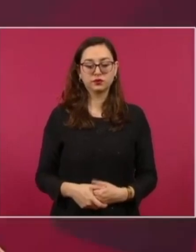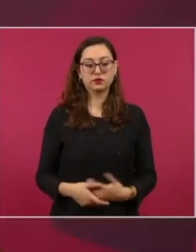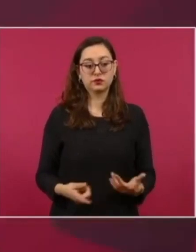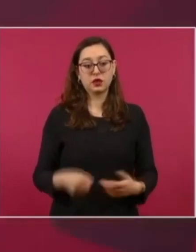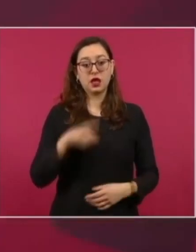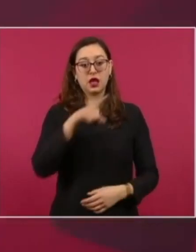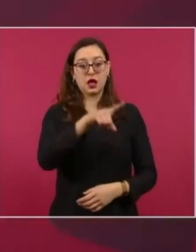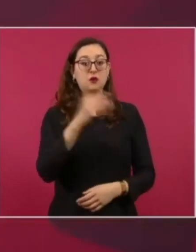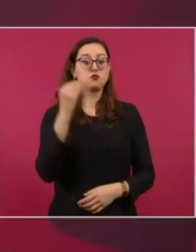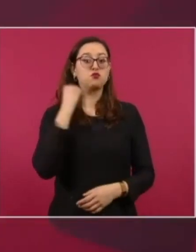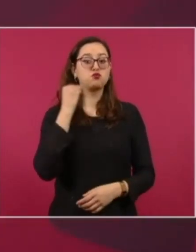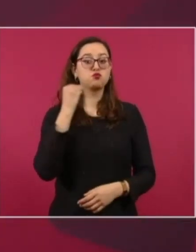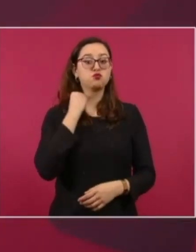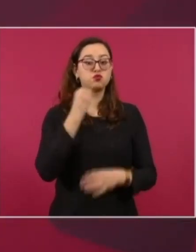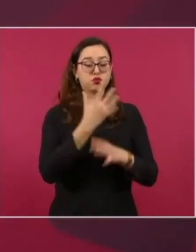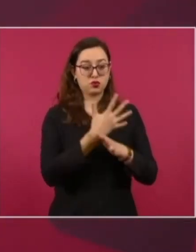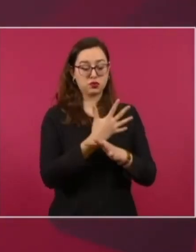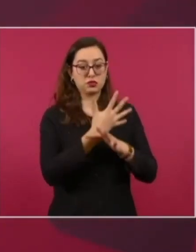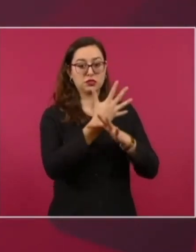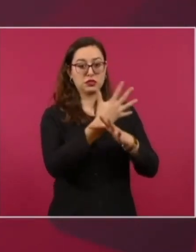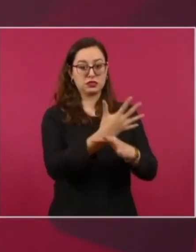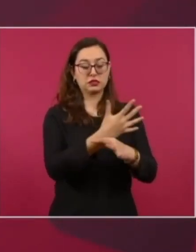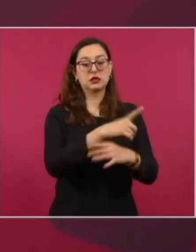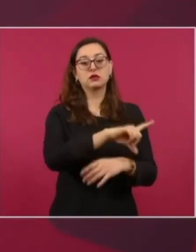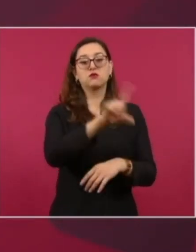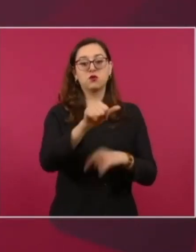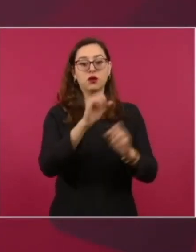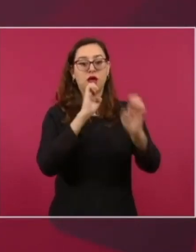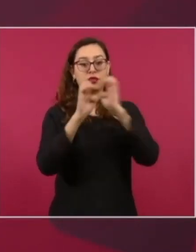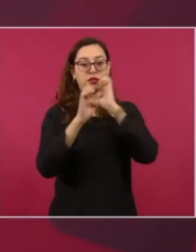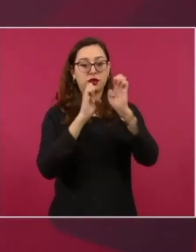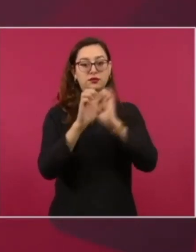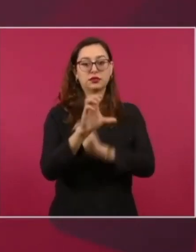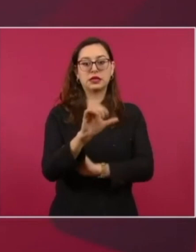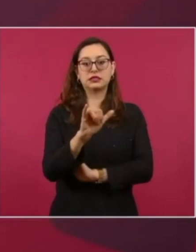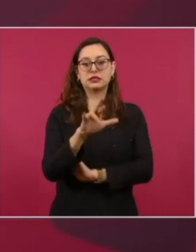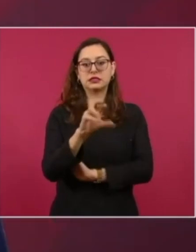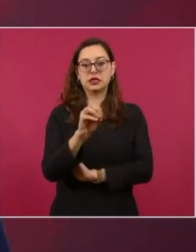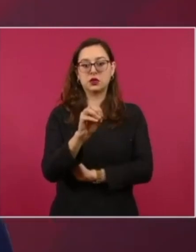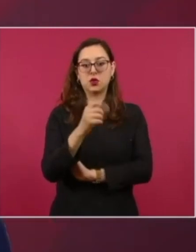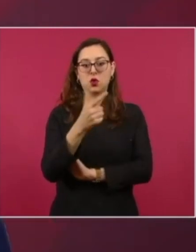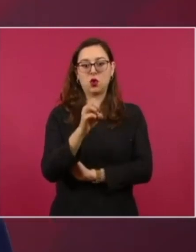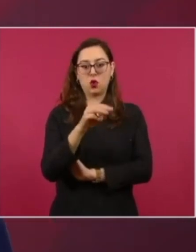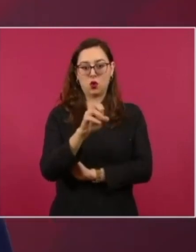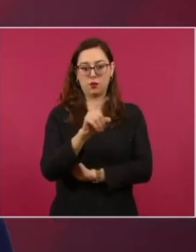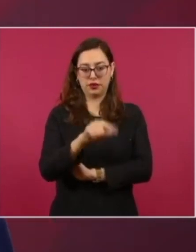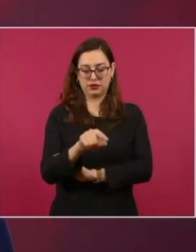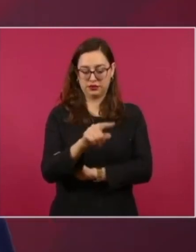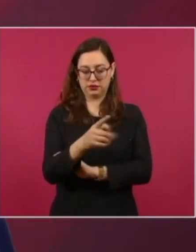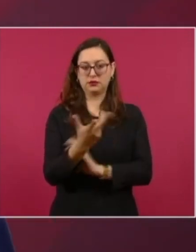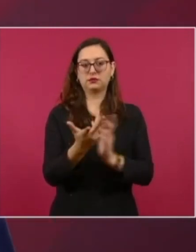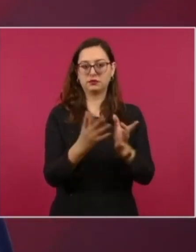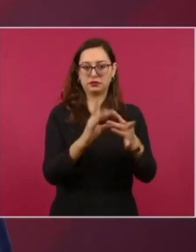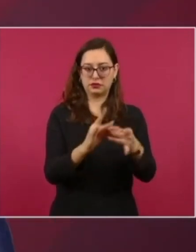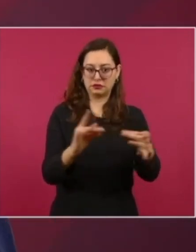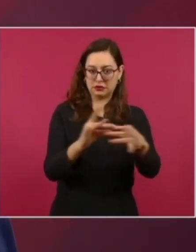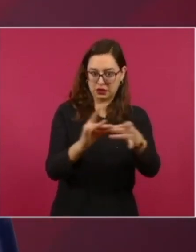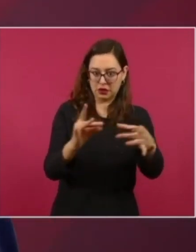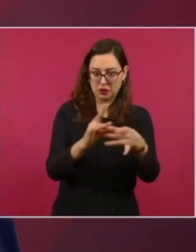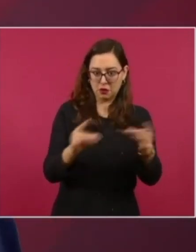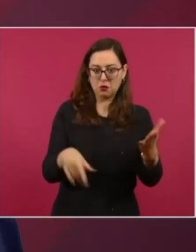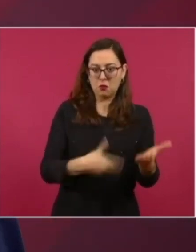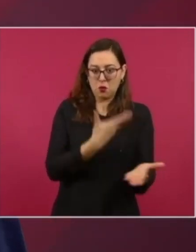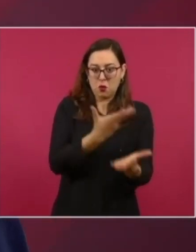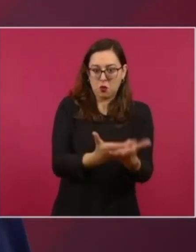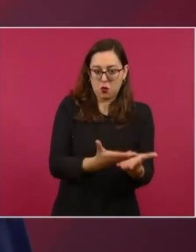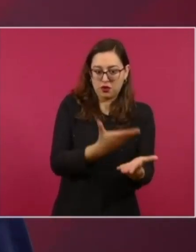detalló también que es Esteban Moctezuma, el embajador, envió la solicitud a la Cancillería Mexicana, y el encargado para América del